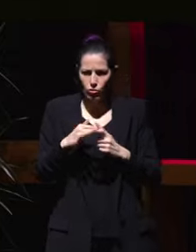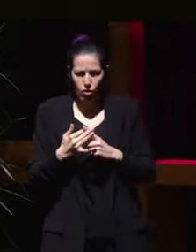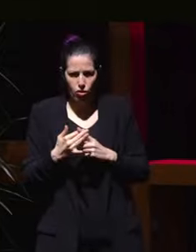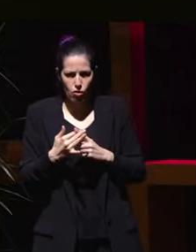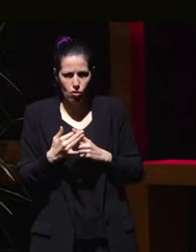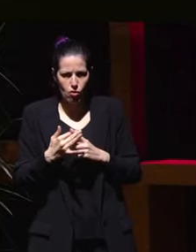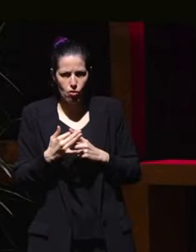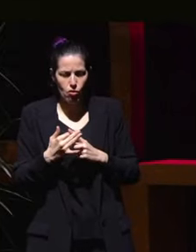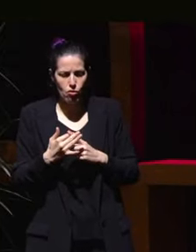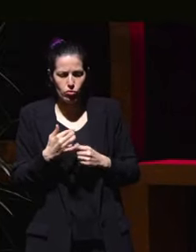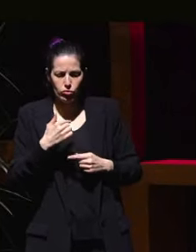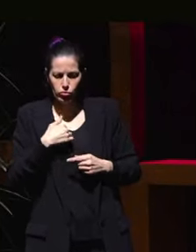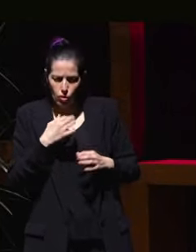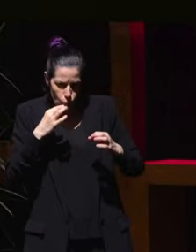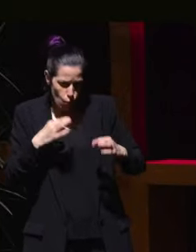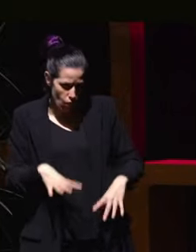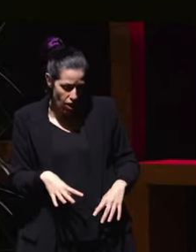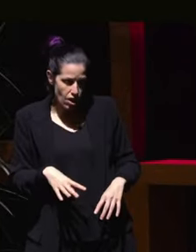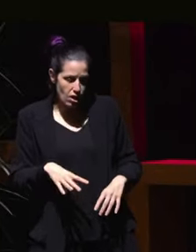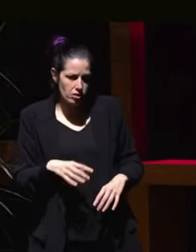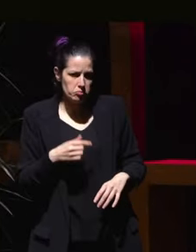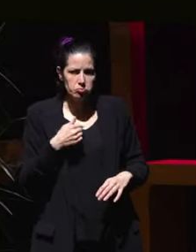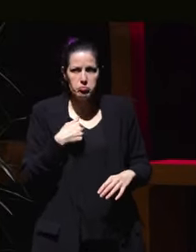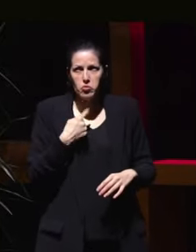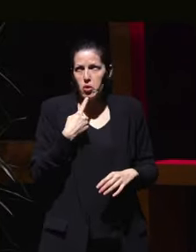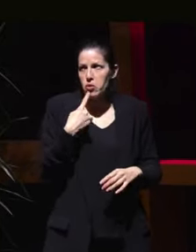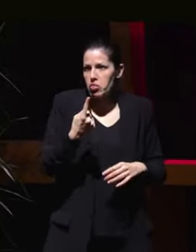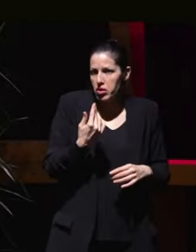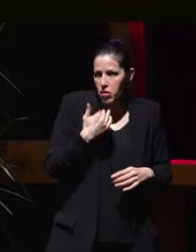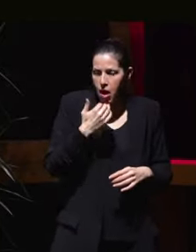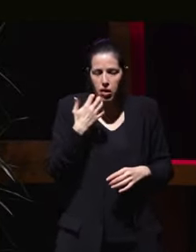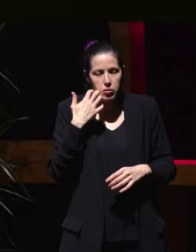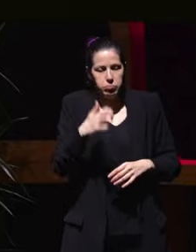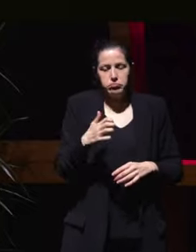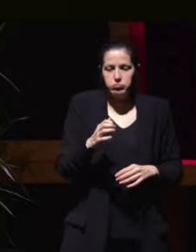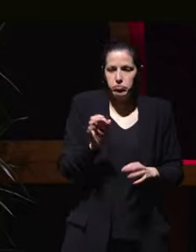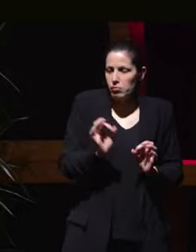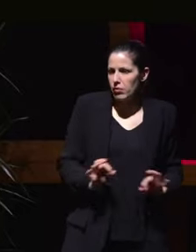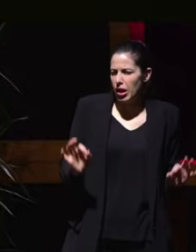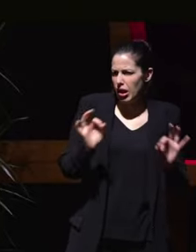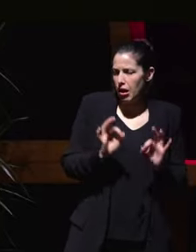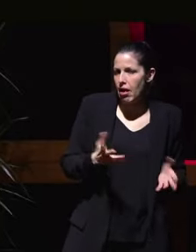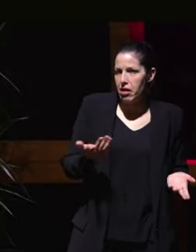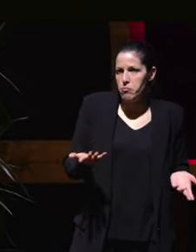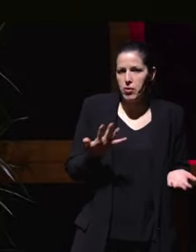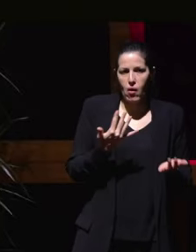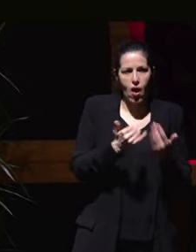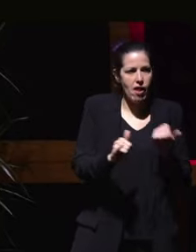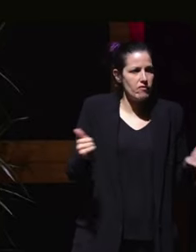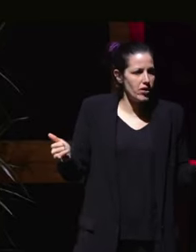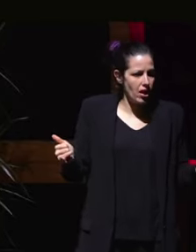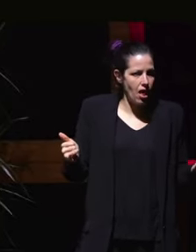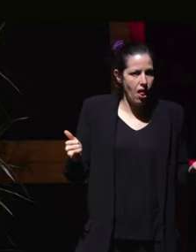pois, creo que non dixen nada fora de lugar para que leve esta repercusión de madre mía, como está Paula, que